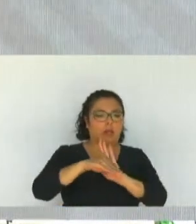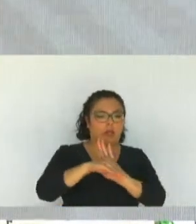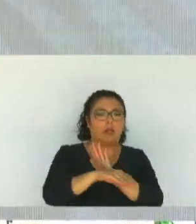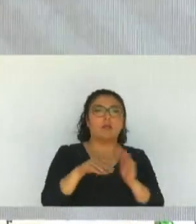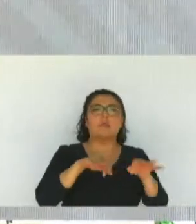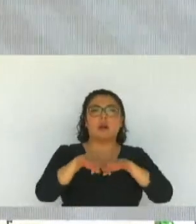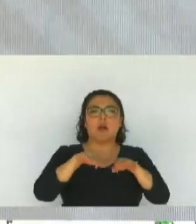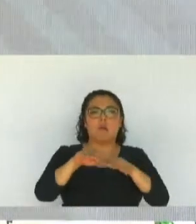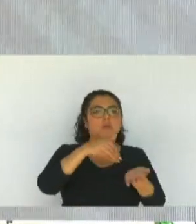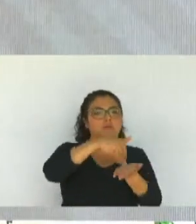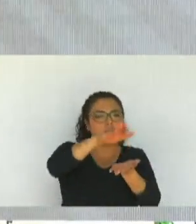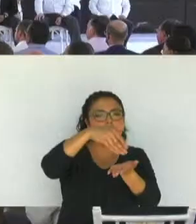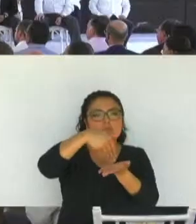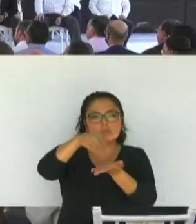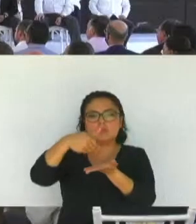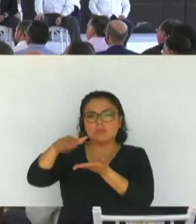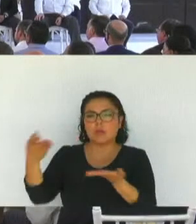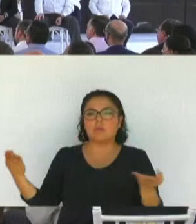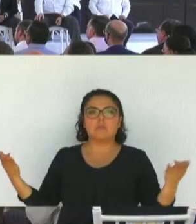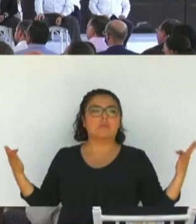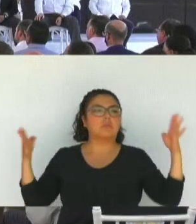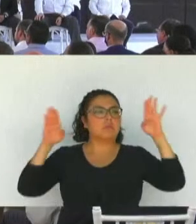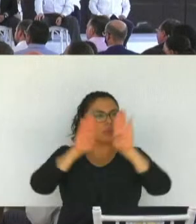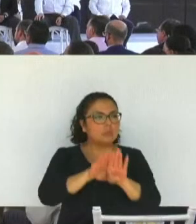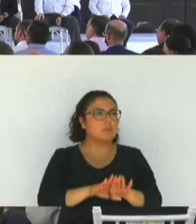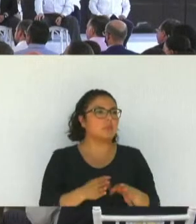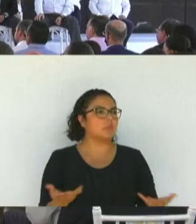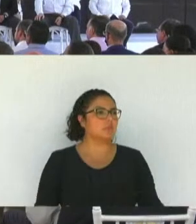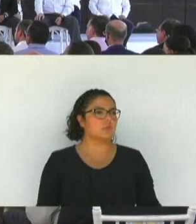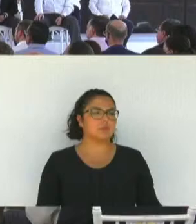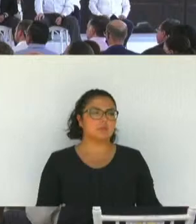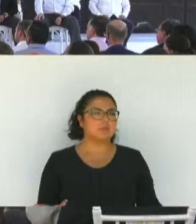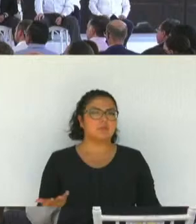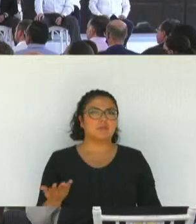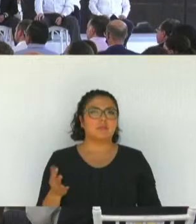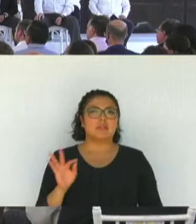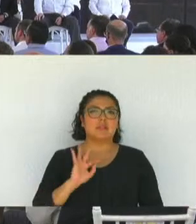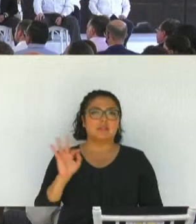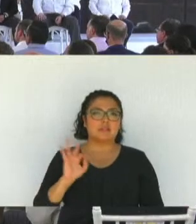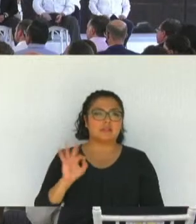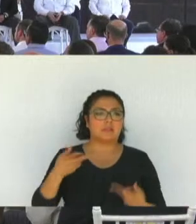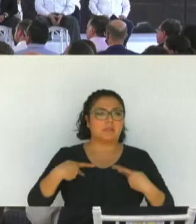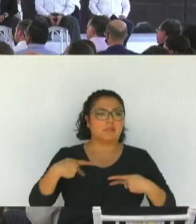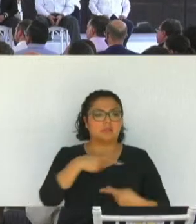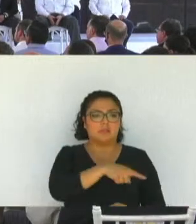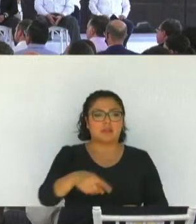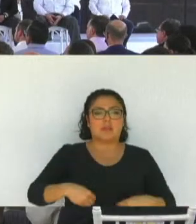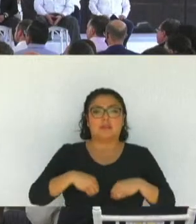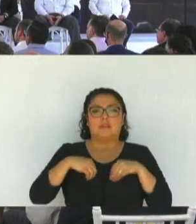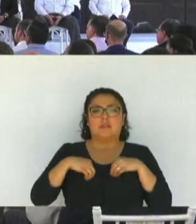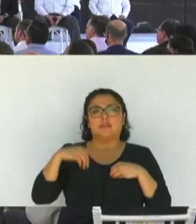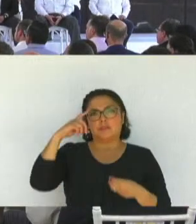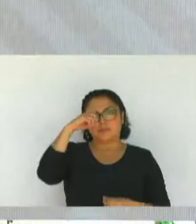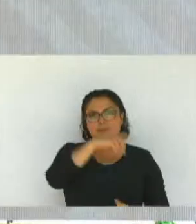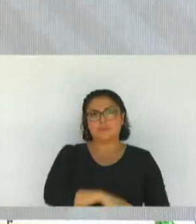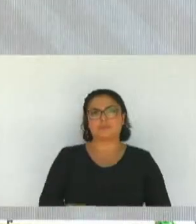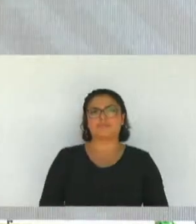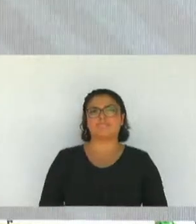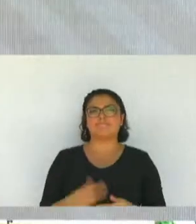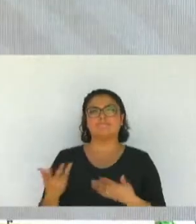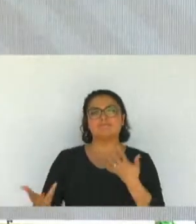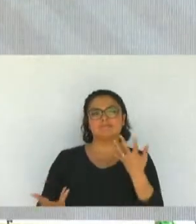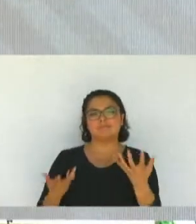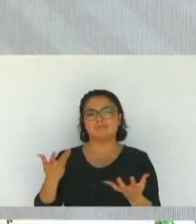que se pusiera a poner en riesgo las medidas de subsistencia de las personas. Seguridad y salud era